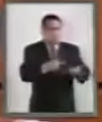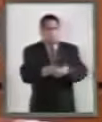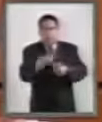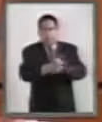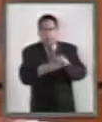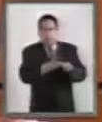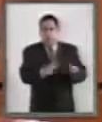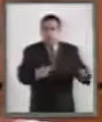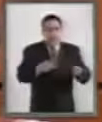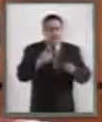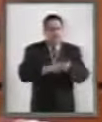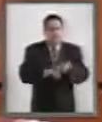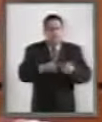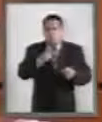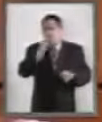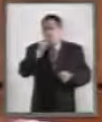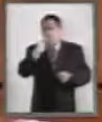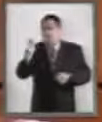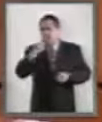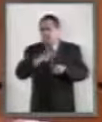operado directamente por la Policía Federal,